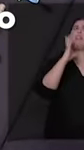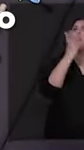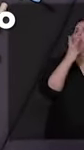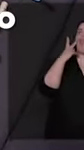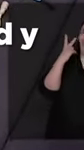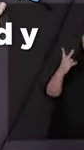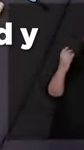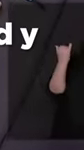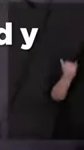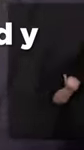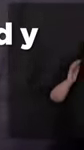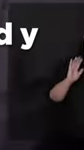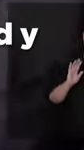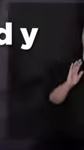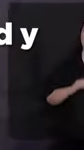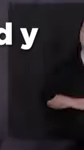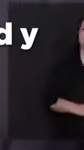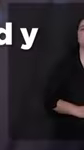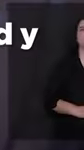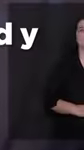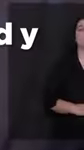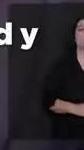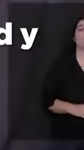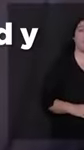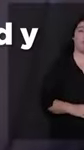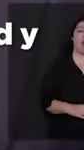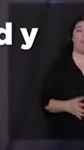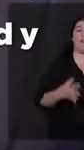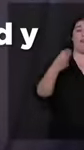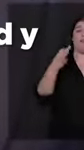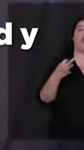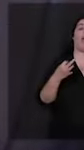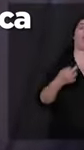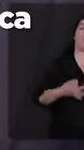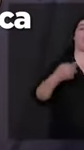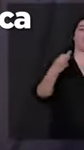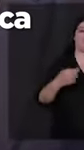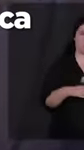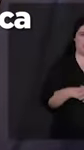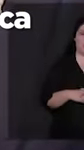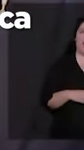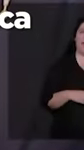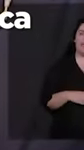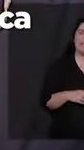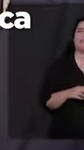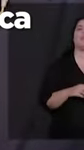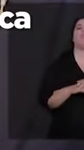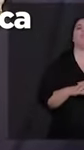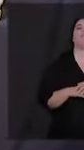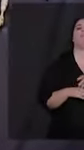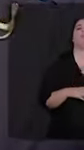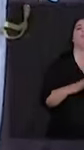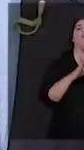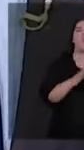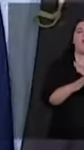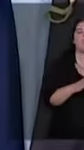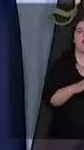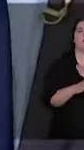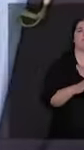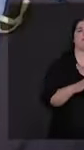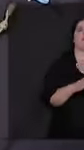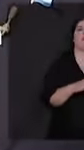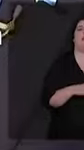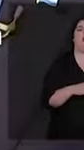internacional la idea de memoria de verdad y Justicia la idea del nunca más el juicio a las